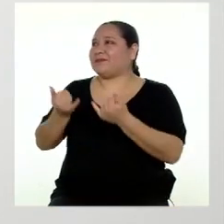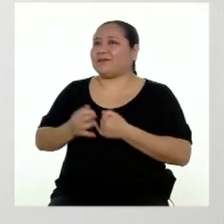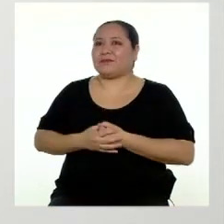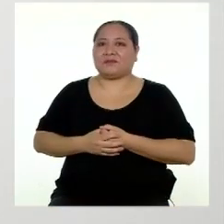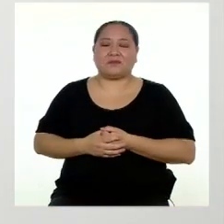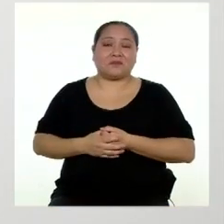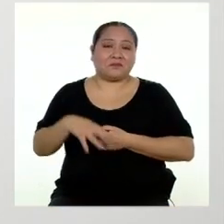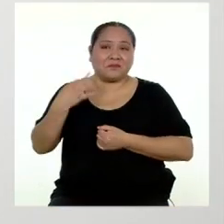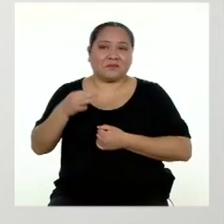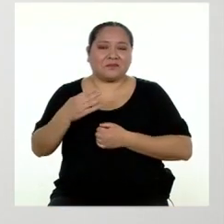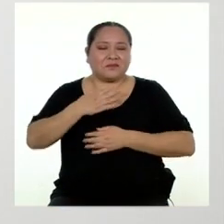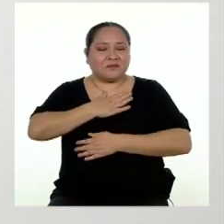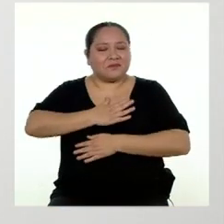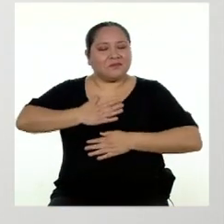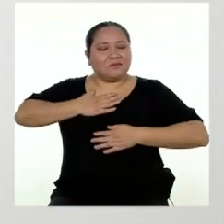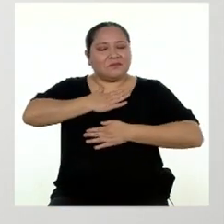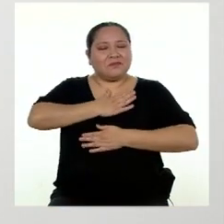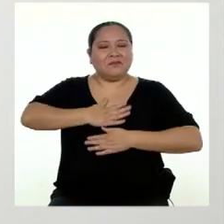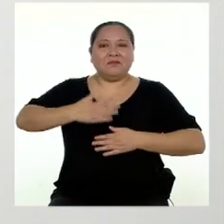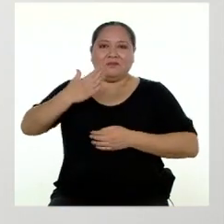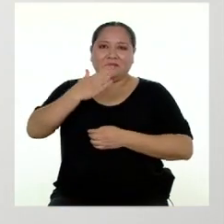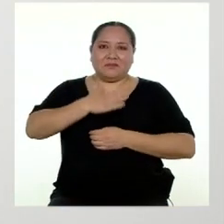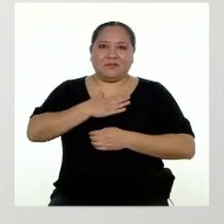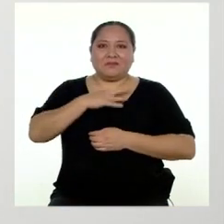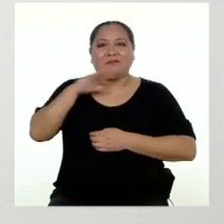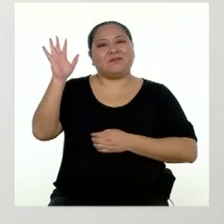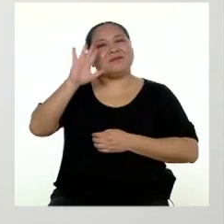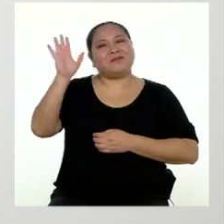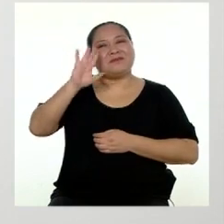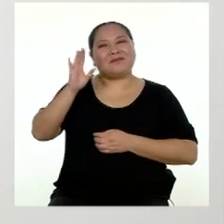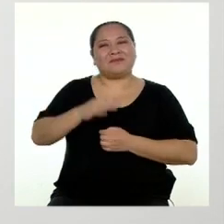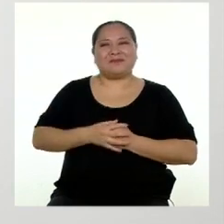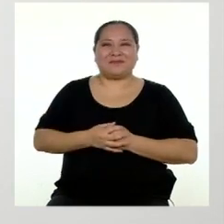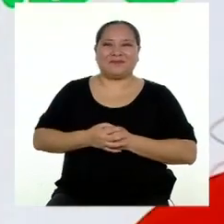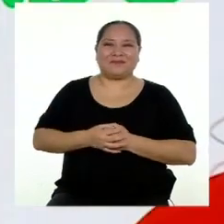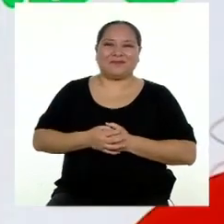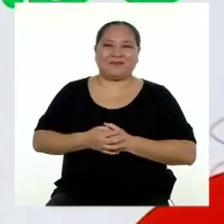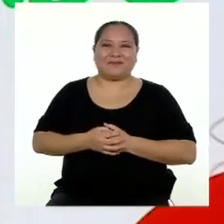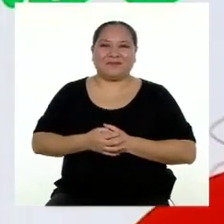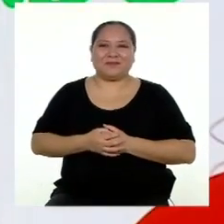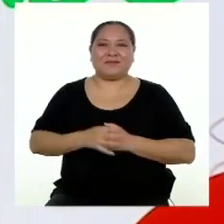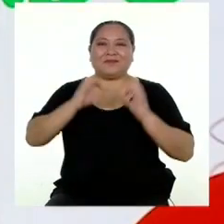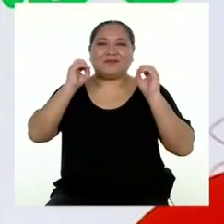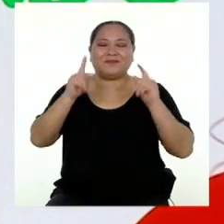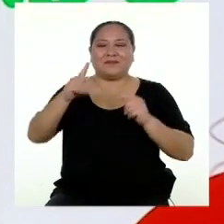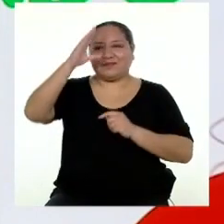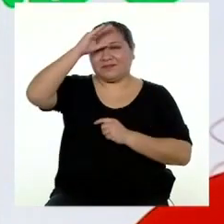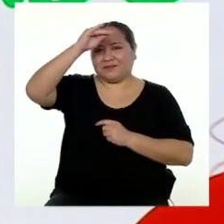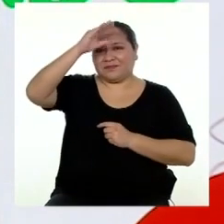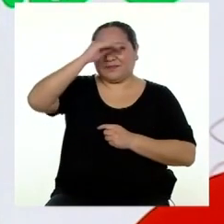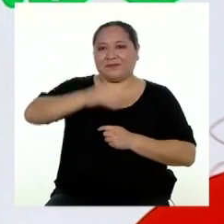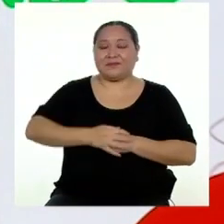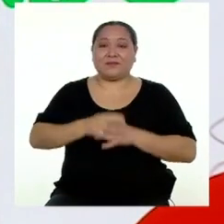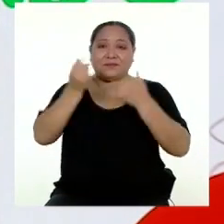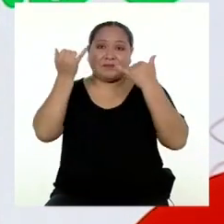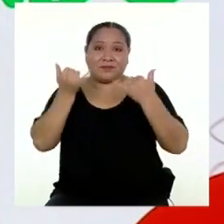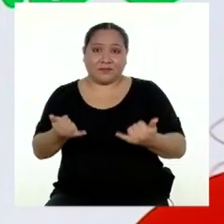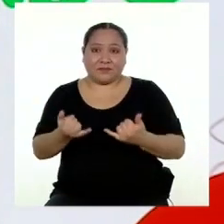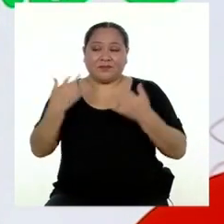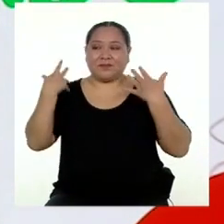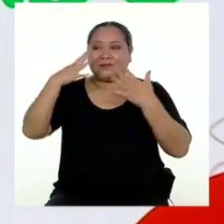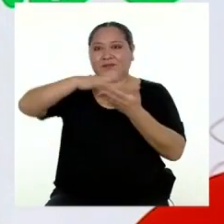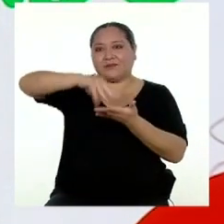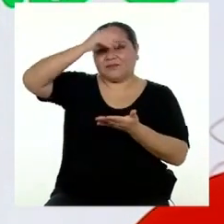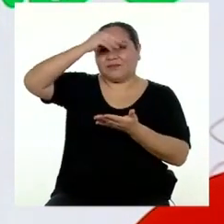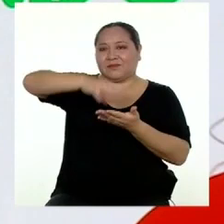como siempre, el placer es todo mío, Yanira. Hasta pronto. Muy bien, chicas y chicos. El día de hoy